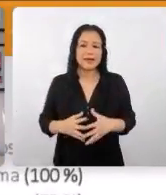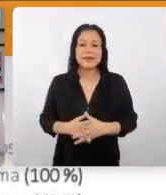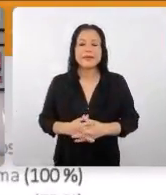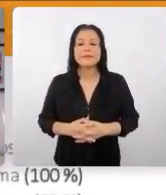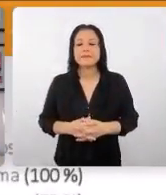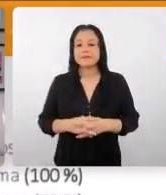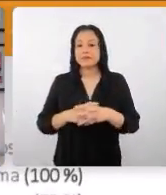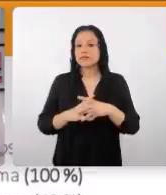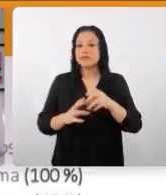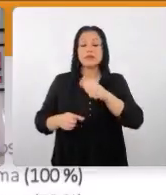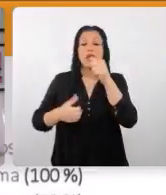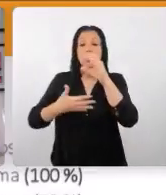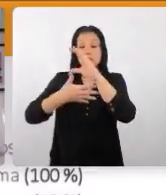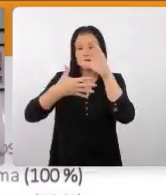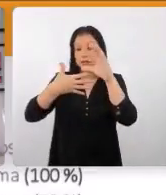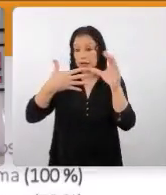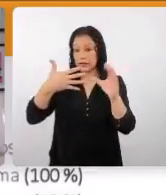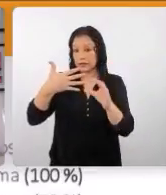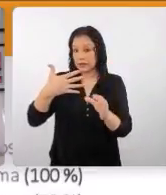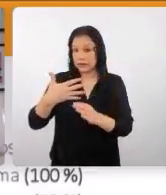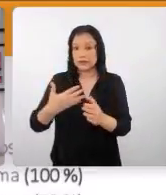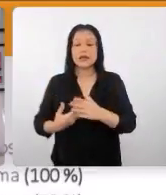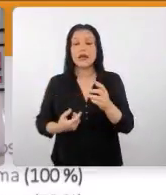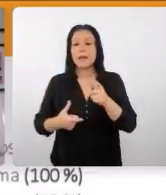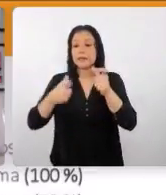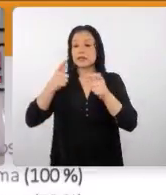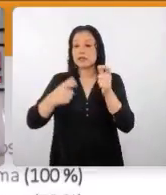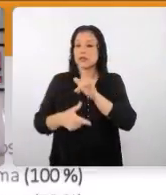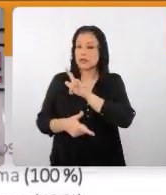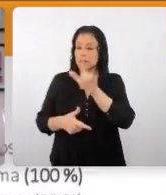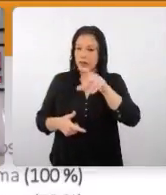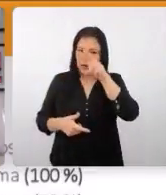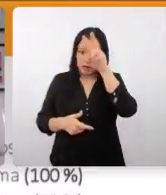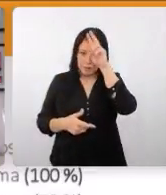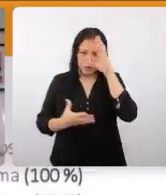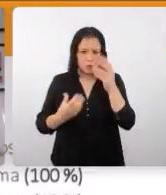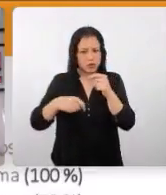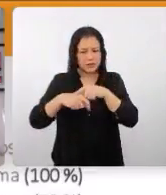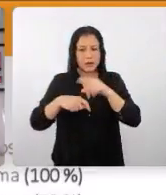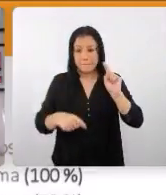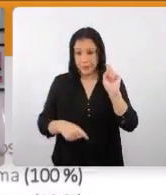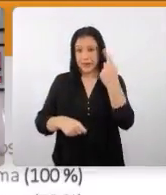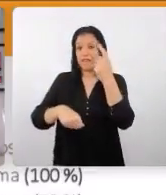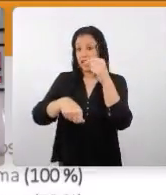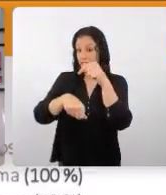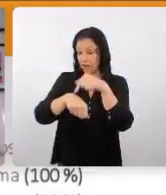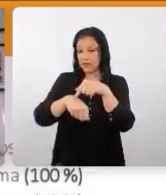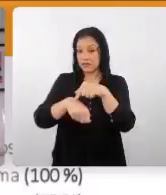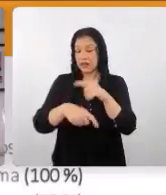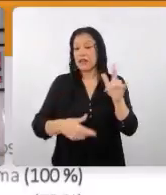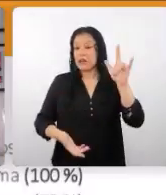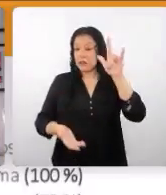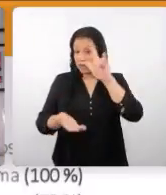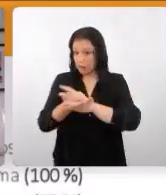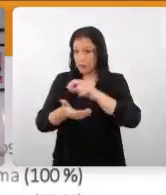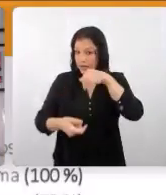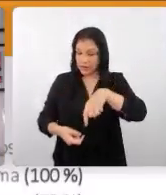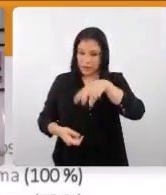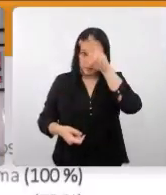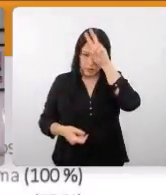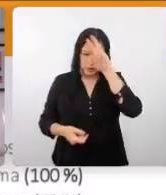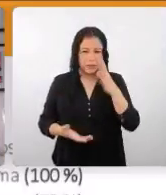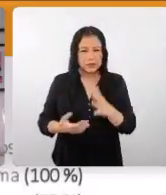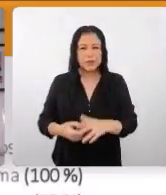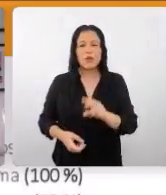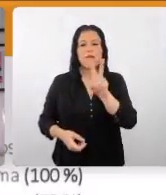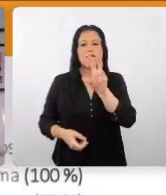Algunas características, los que están visitando el Perú muchas veces lo han hecho por primera vez, ¿sí? Pero también tenemos